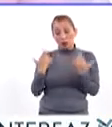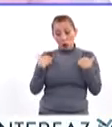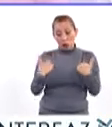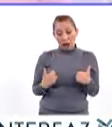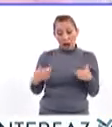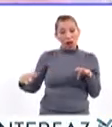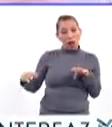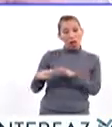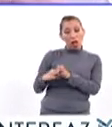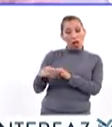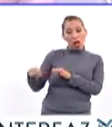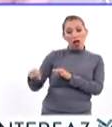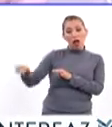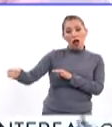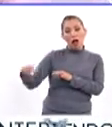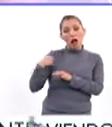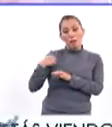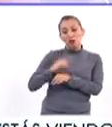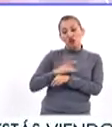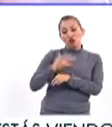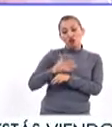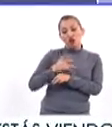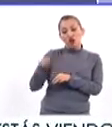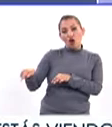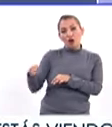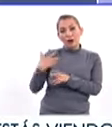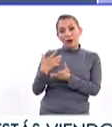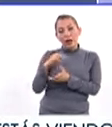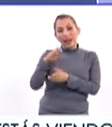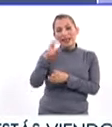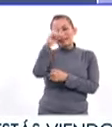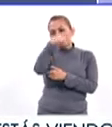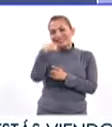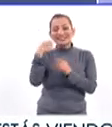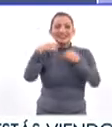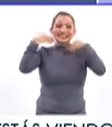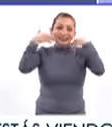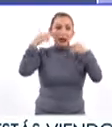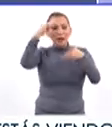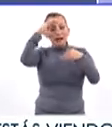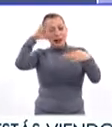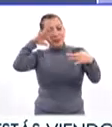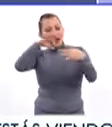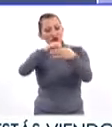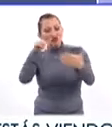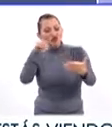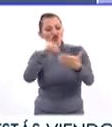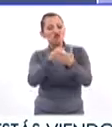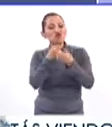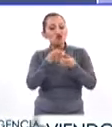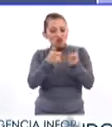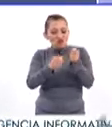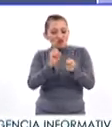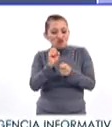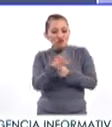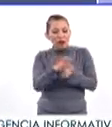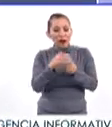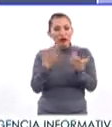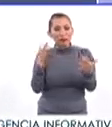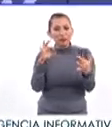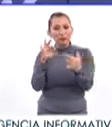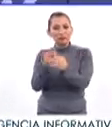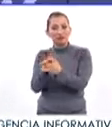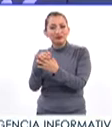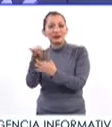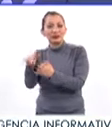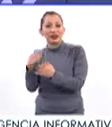ser humano, y es extensión de nuestras emociones en un emoticón, extensión de nuestro pensamiento en un mensaje escrito,